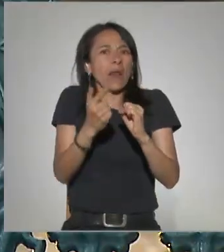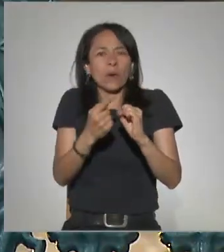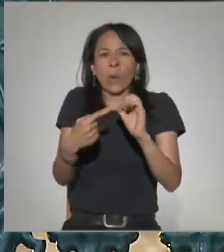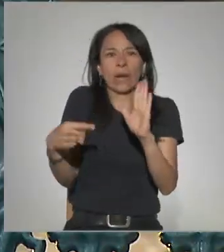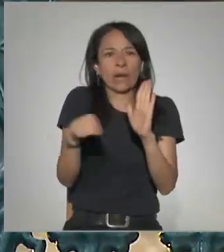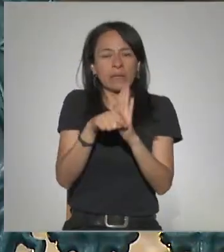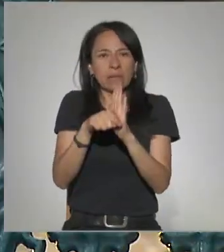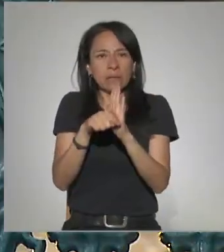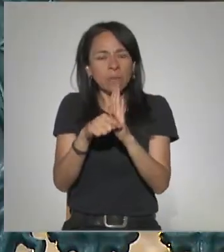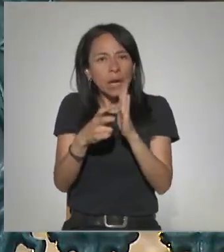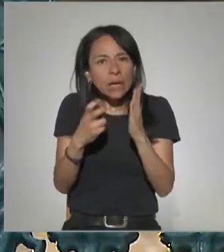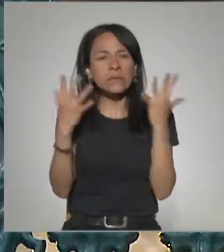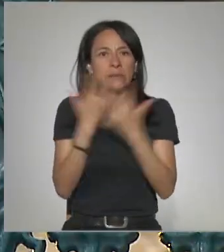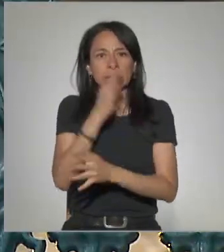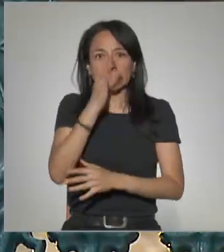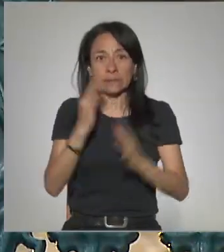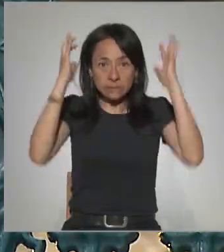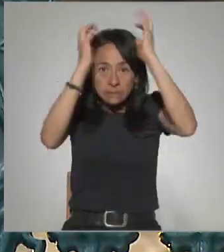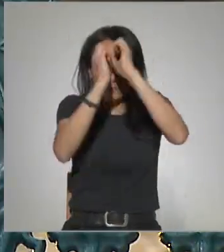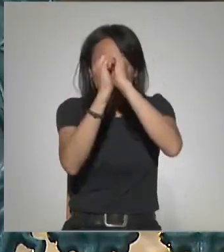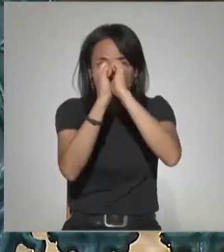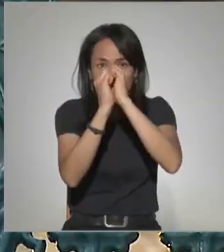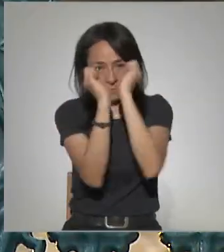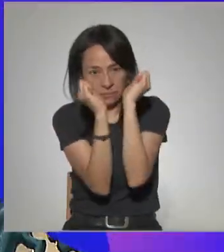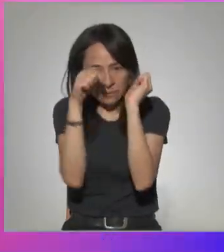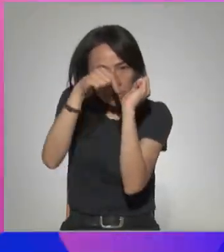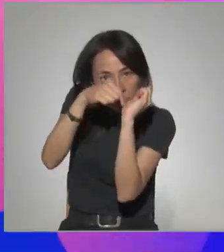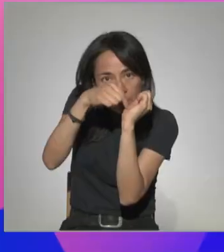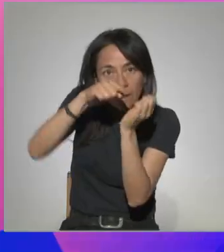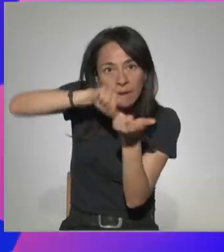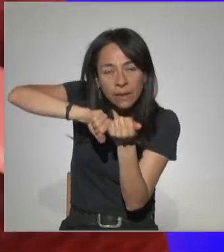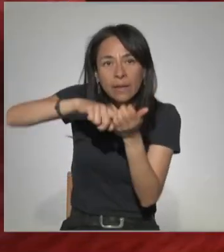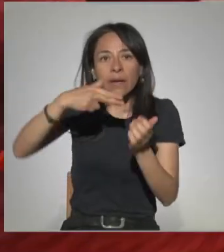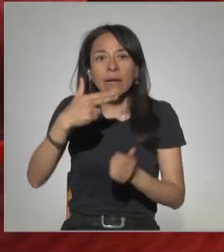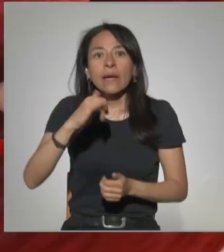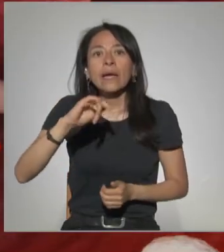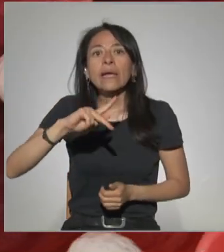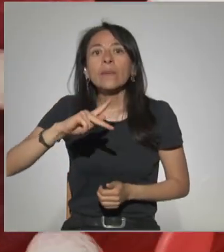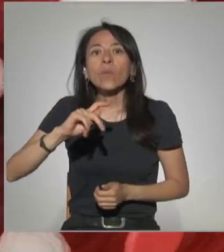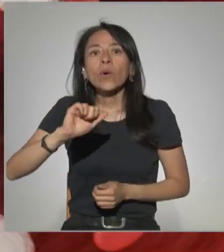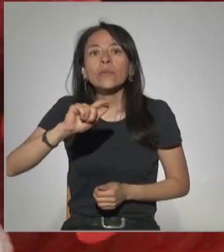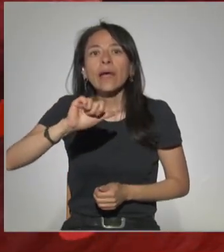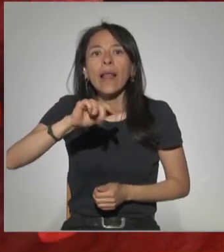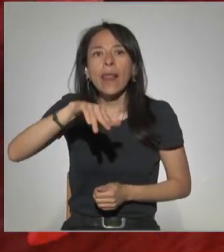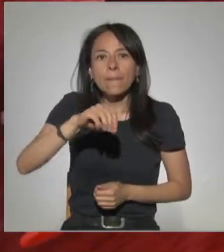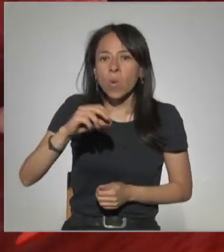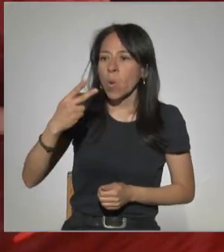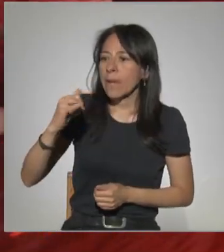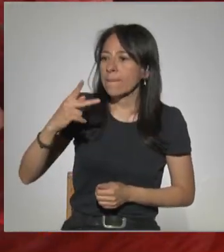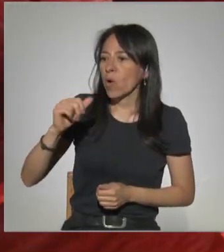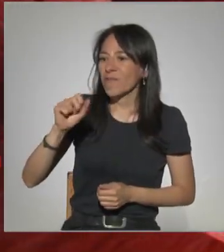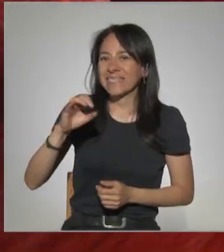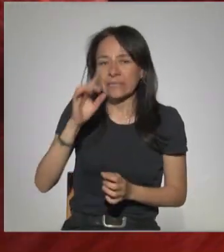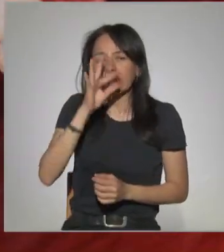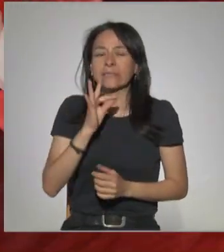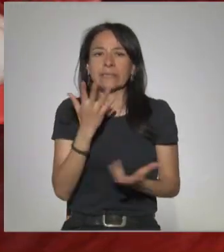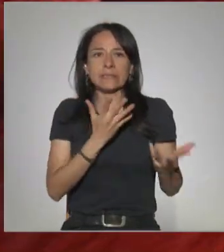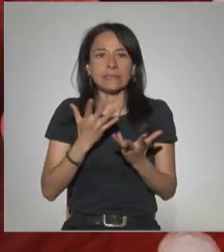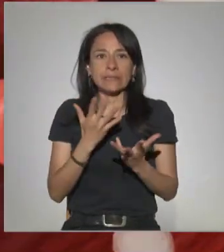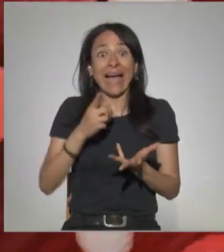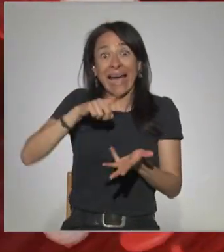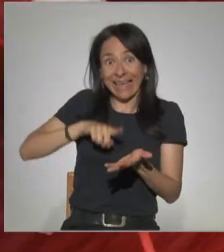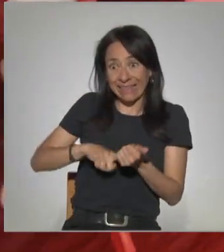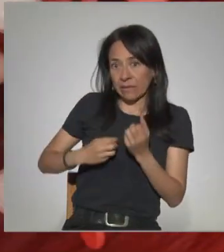alterado el eje hipotálamo, hipófisis adrenal. En el torrente sanguíneo está el cortisol y